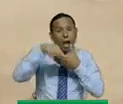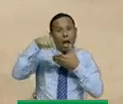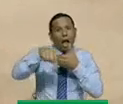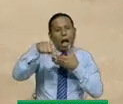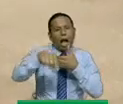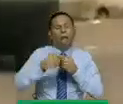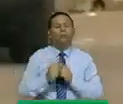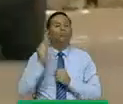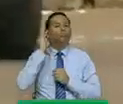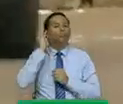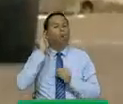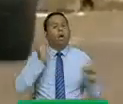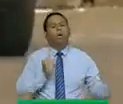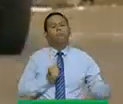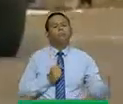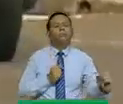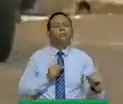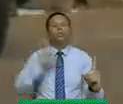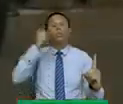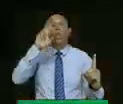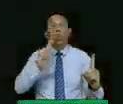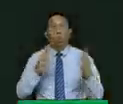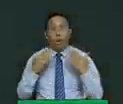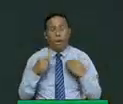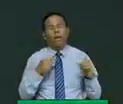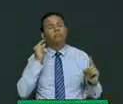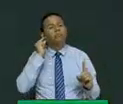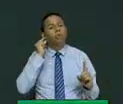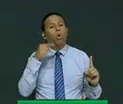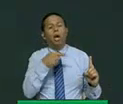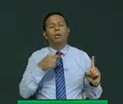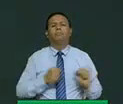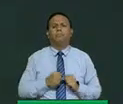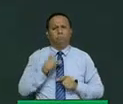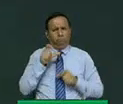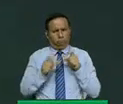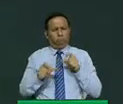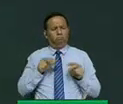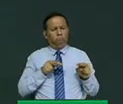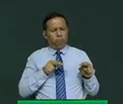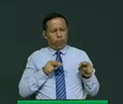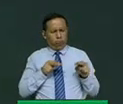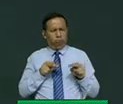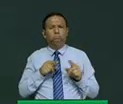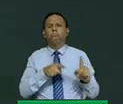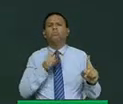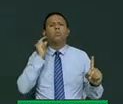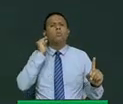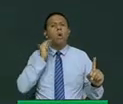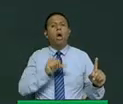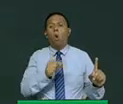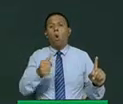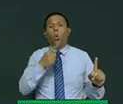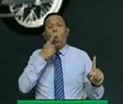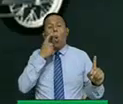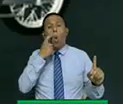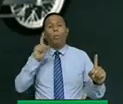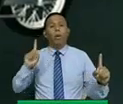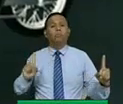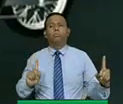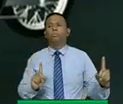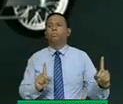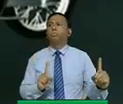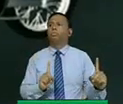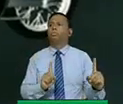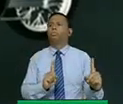Carbo, en el sur de Guayaquil. Testigos informan que la víctima fue abordada por un sujeto cuando